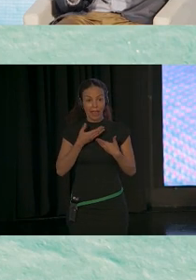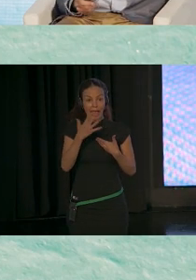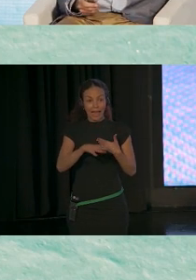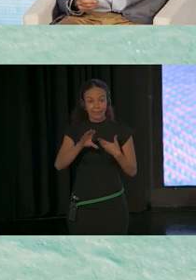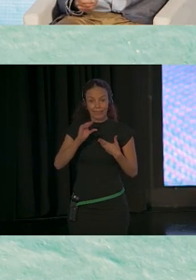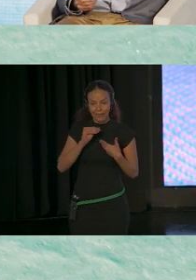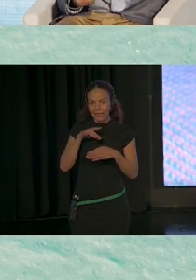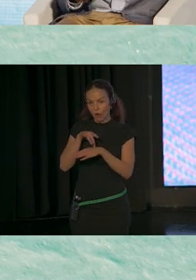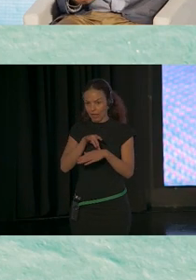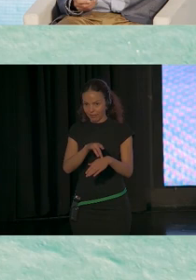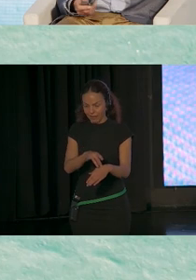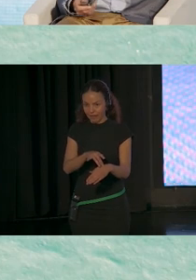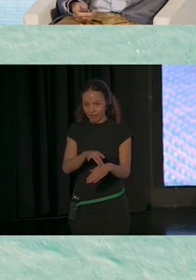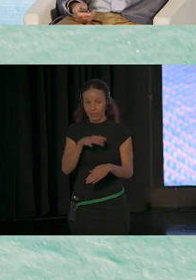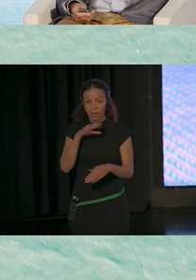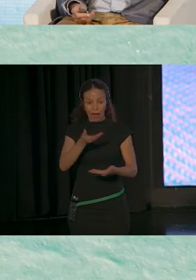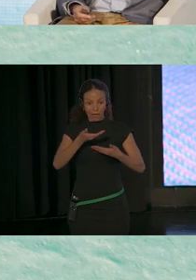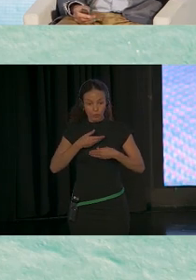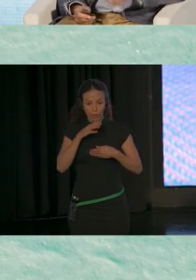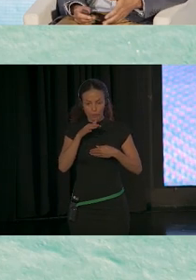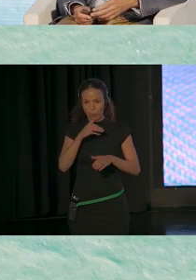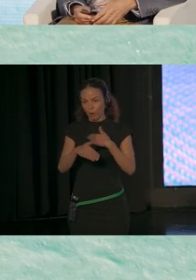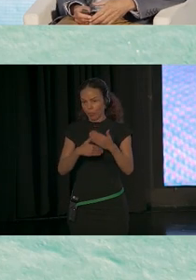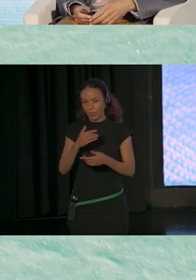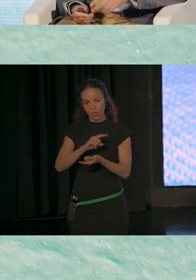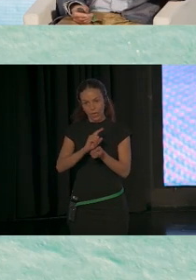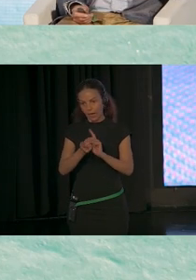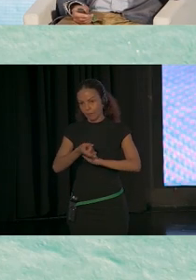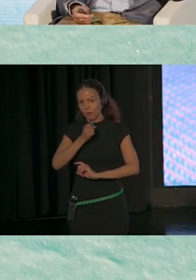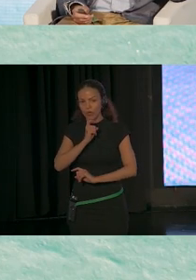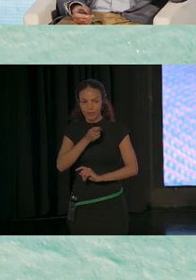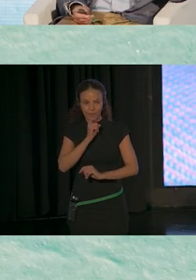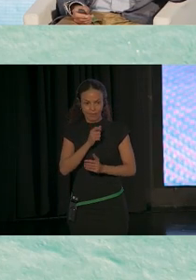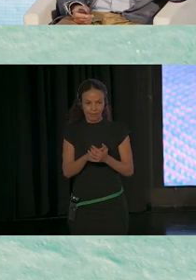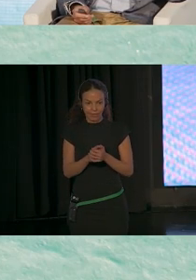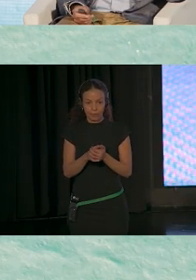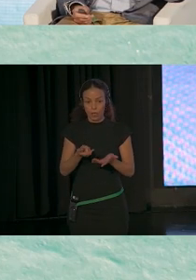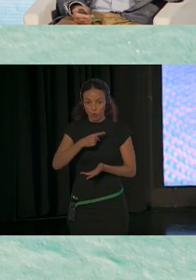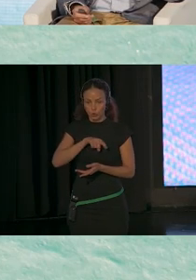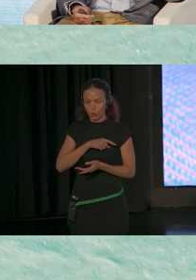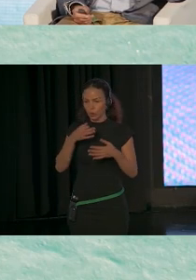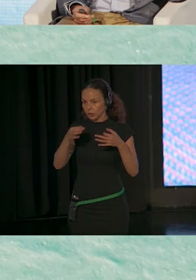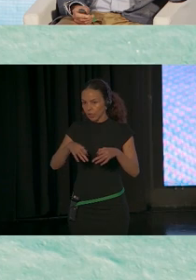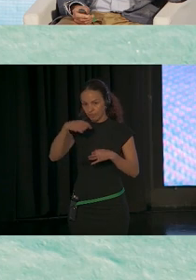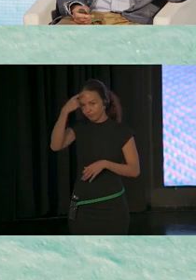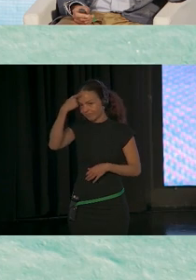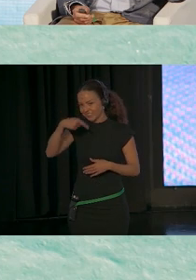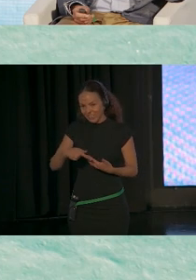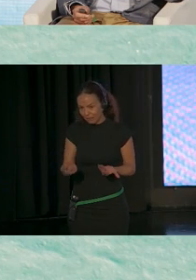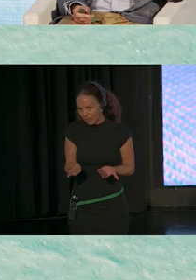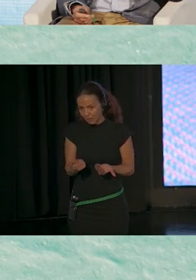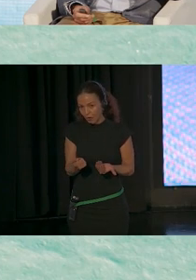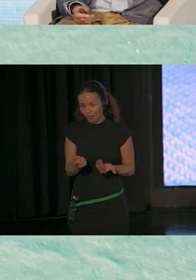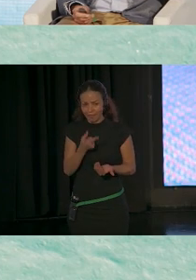el futuro. Y nos ayuda porque es un proceso de cambio complejo, hemos asumido siempre que no es algo lineal